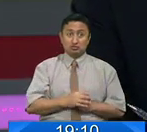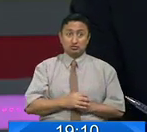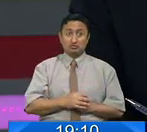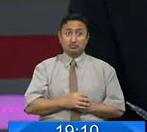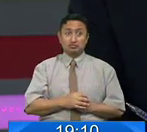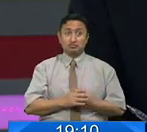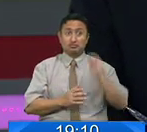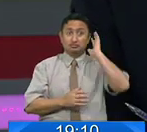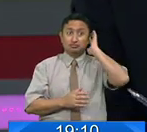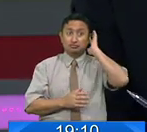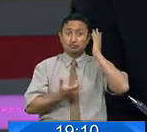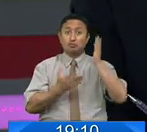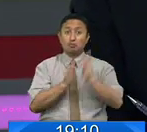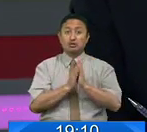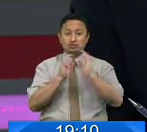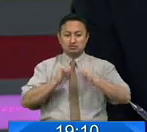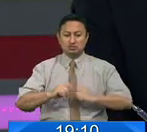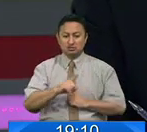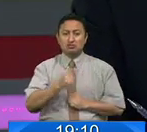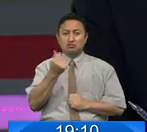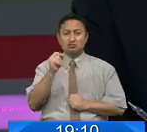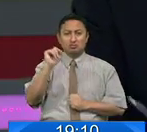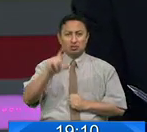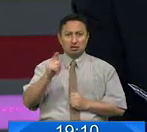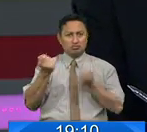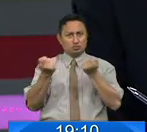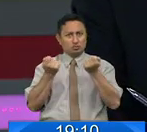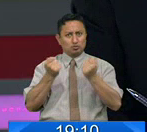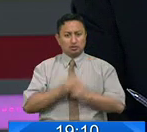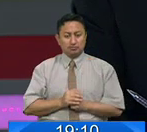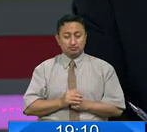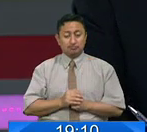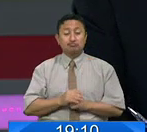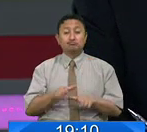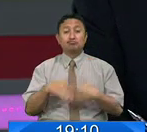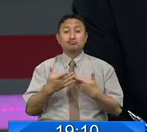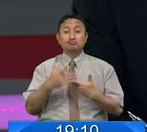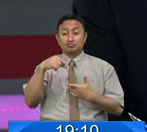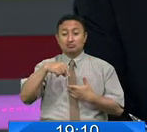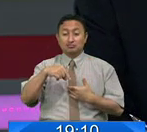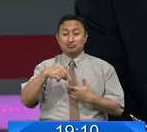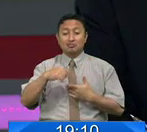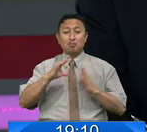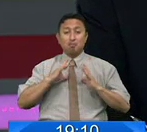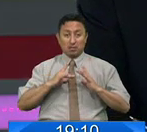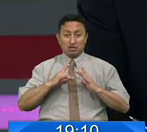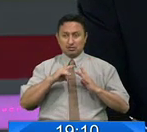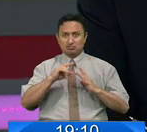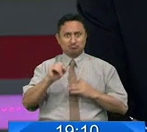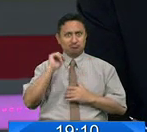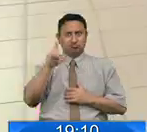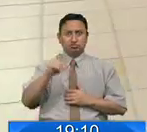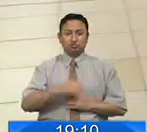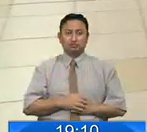mientras piden que se regule el precio de dichos servicios especialmente en las temporadas altas